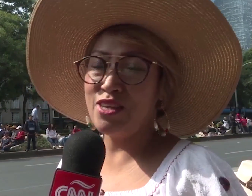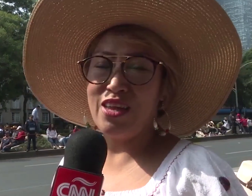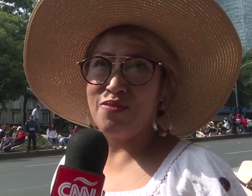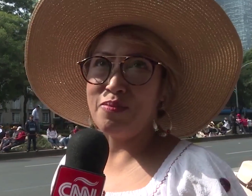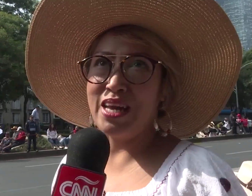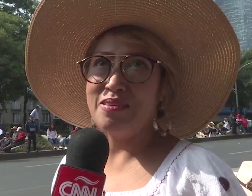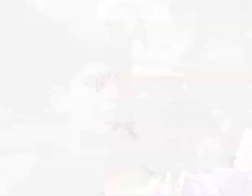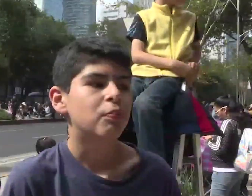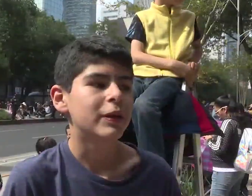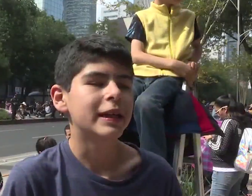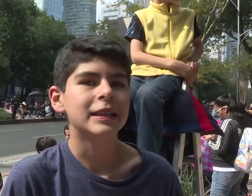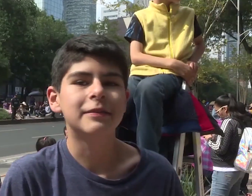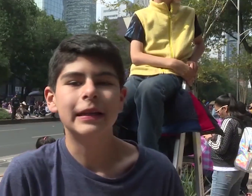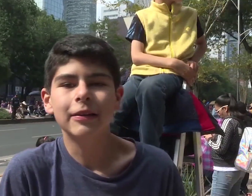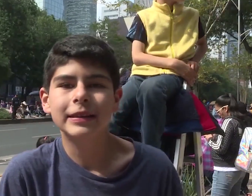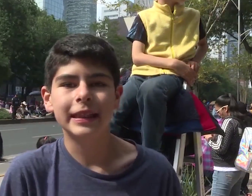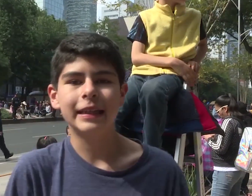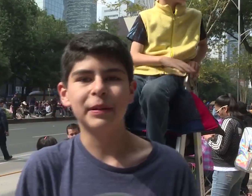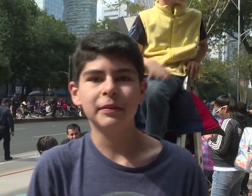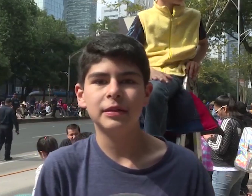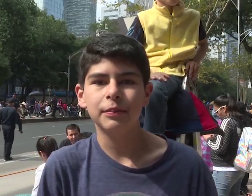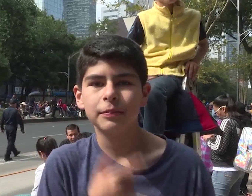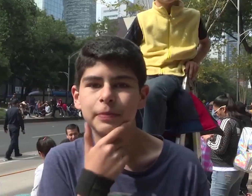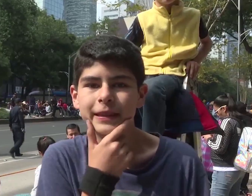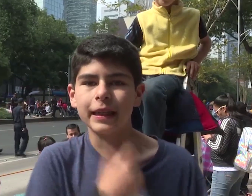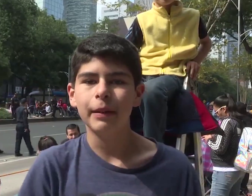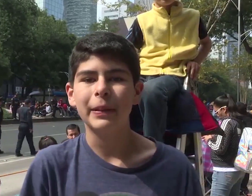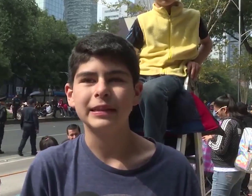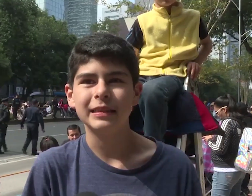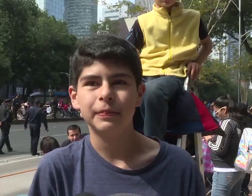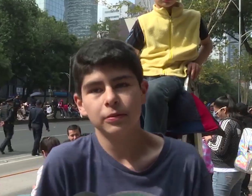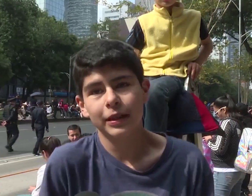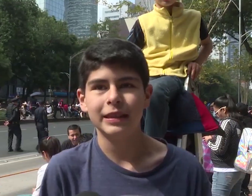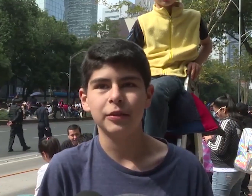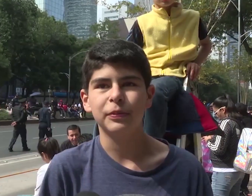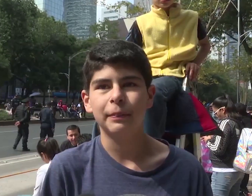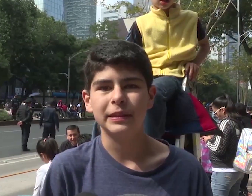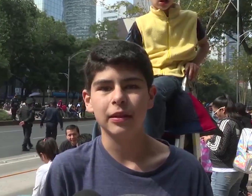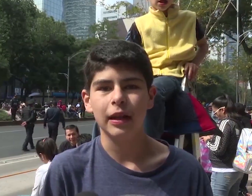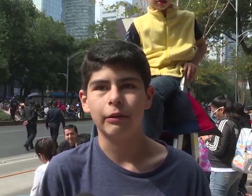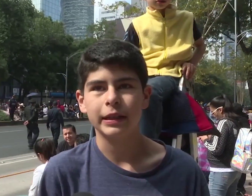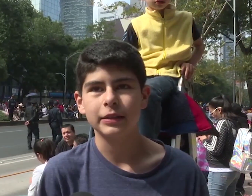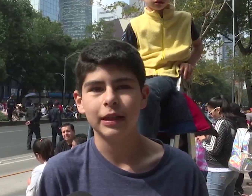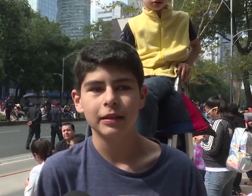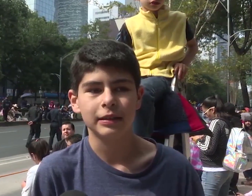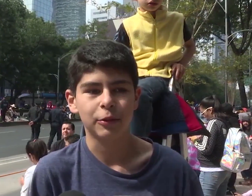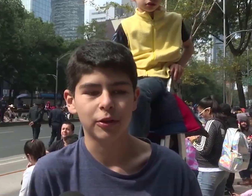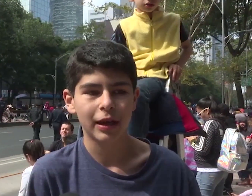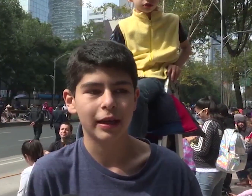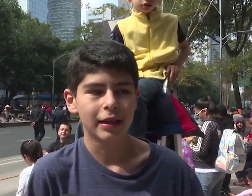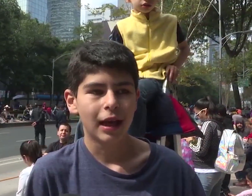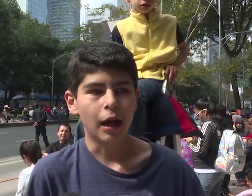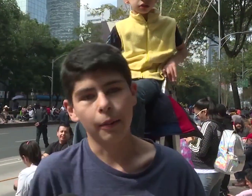y venir toda la familia. Pues verlo en sí también, pensé que iba a aparecer, pienso que este año puede aparecer lo de la Guardia Nacional y